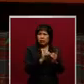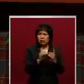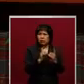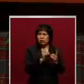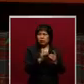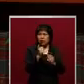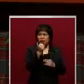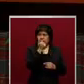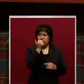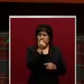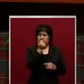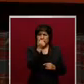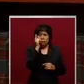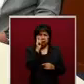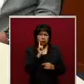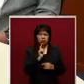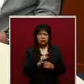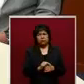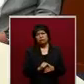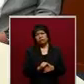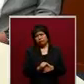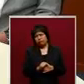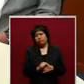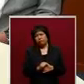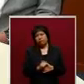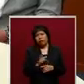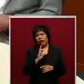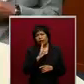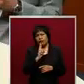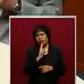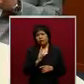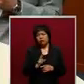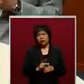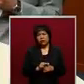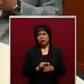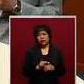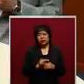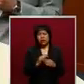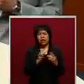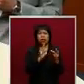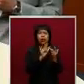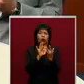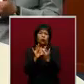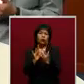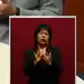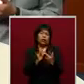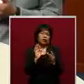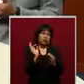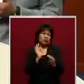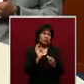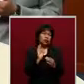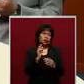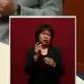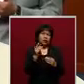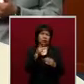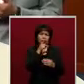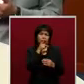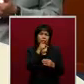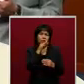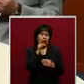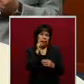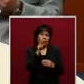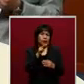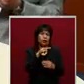O sea, el reto es muy grande. Se resuelve con cercanía, definitivamente. Con cercanía. O sea, si los padres ven que el maestro está preocupado y ocupado con su alumno, con